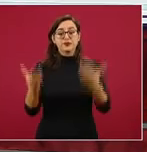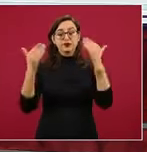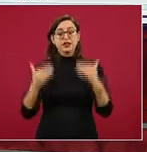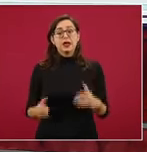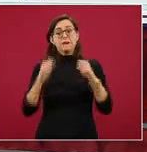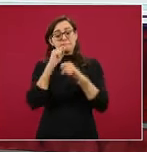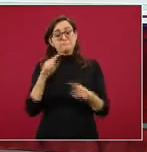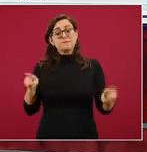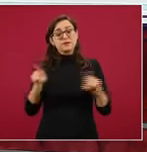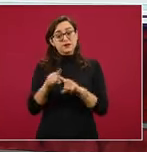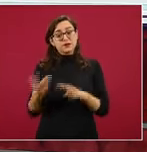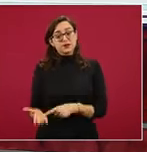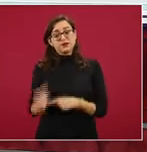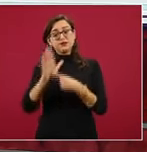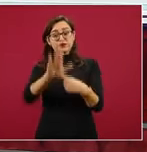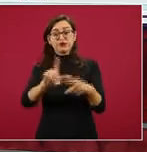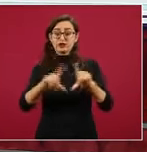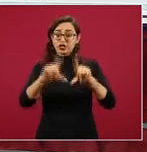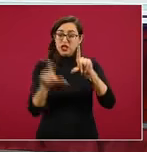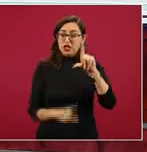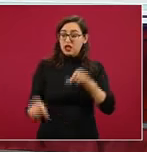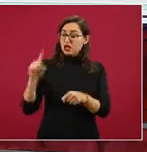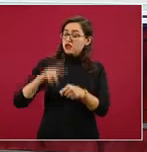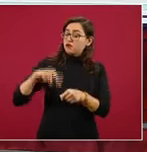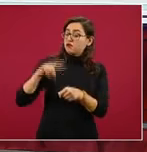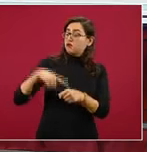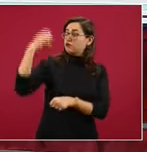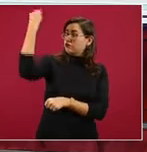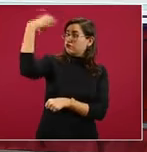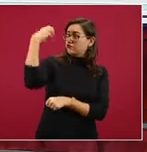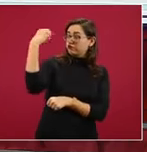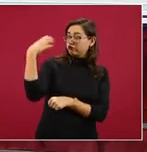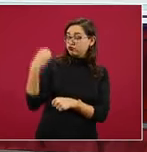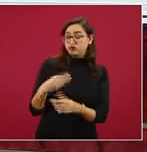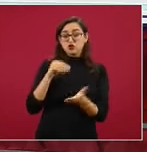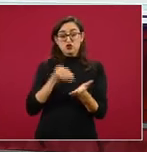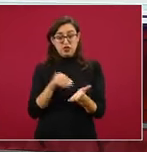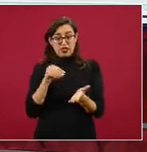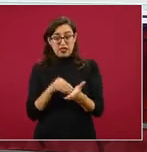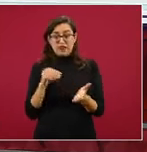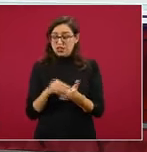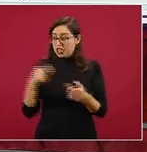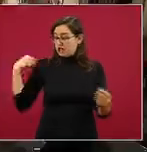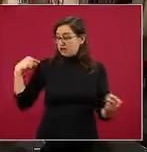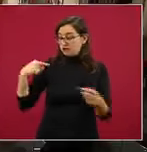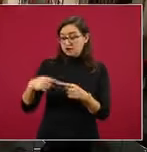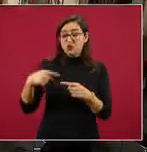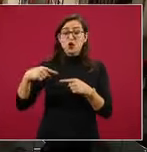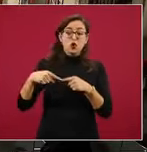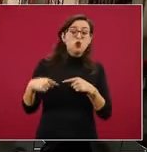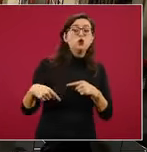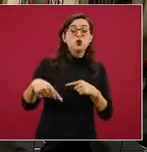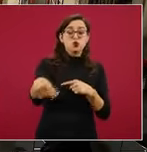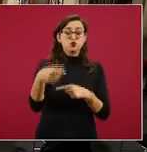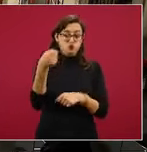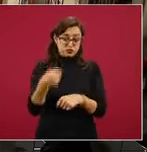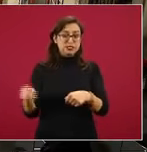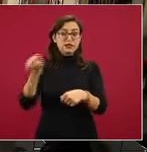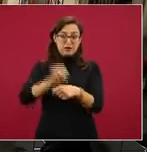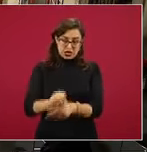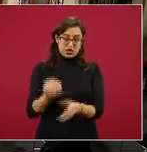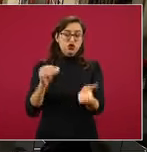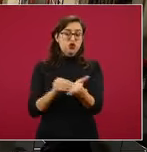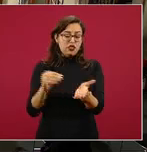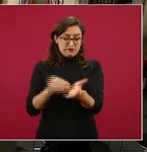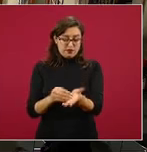Recordar el semáforo de riesgo epidémico que está vigente hasta el momento y que continuará vigente durante la siguiente semana,